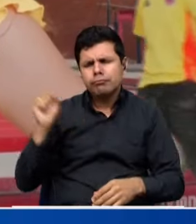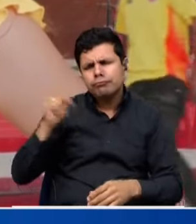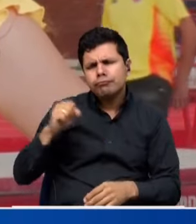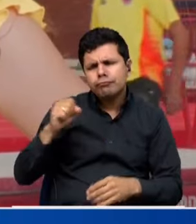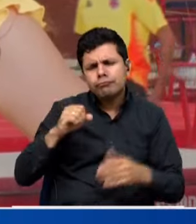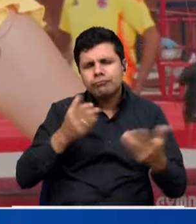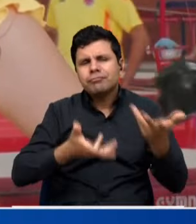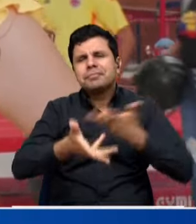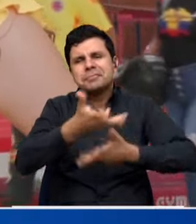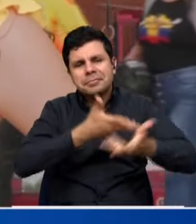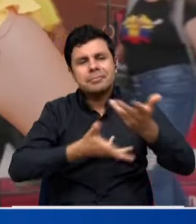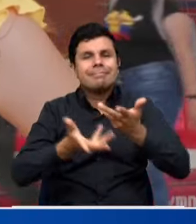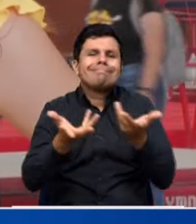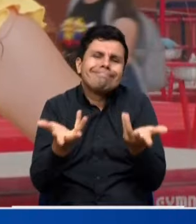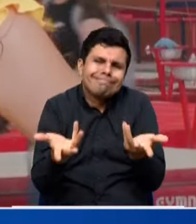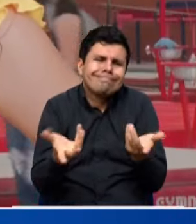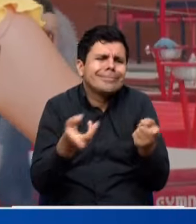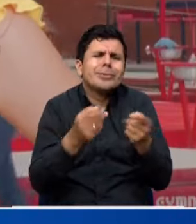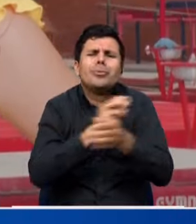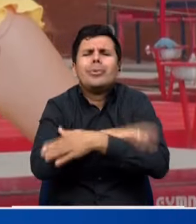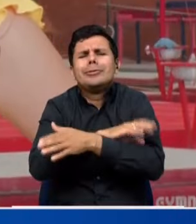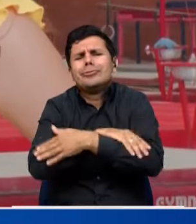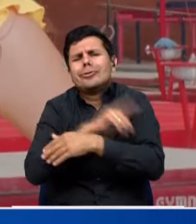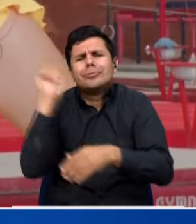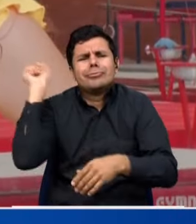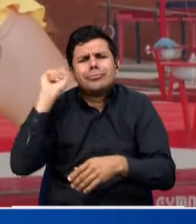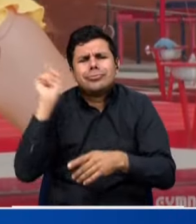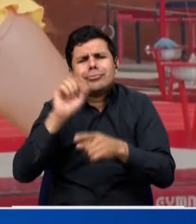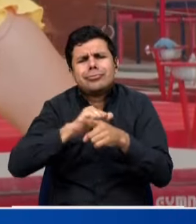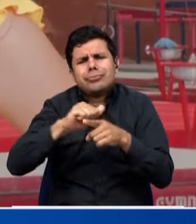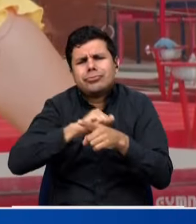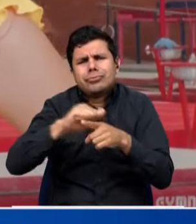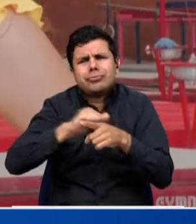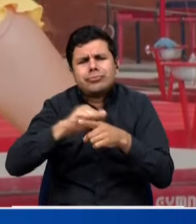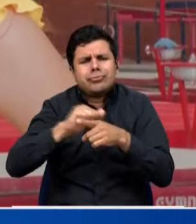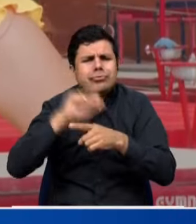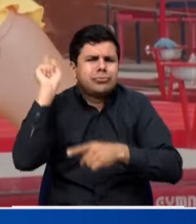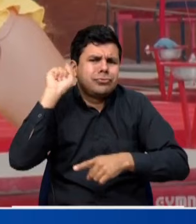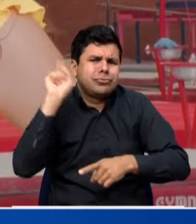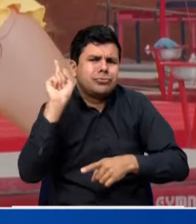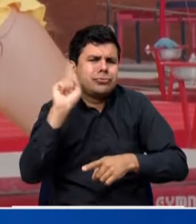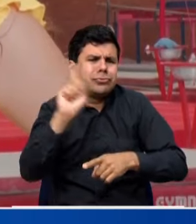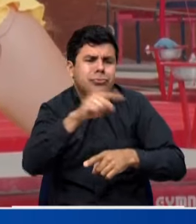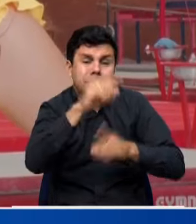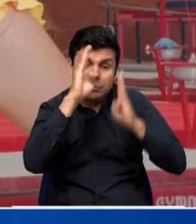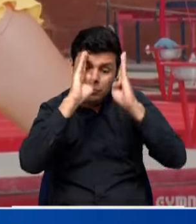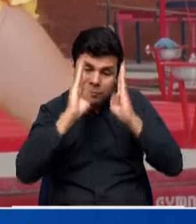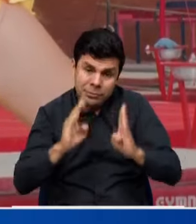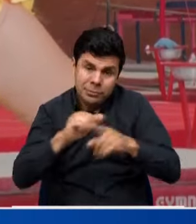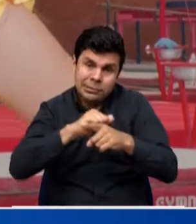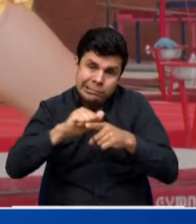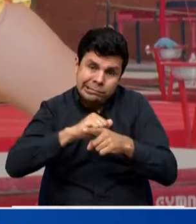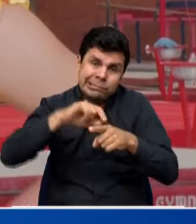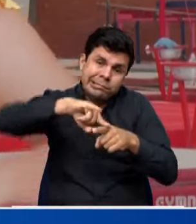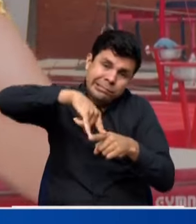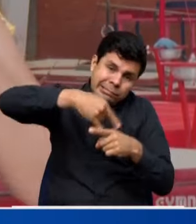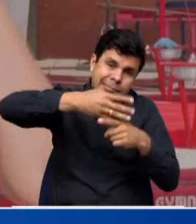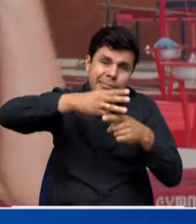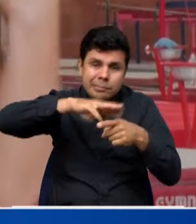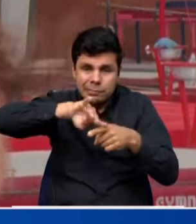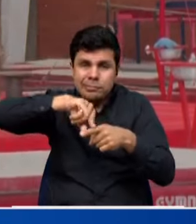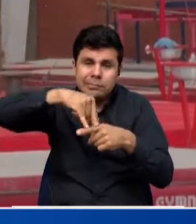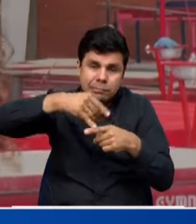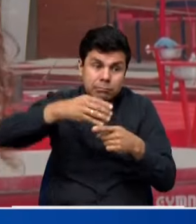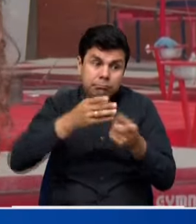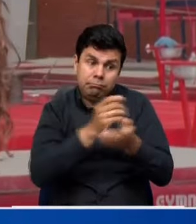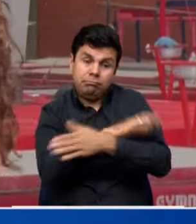de tantos años de entrenamiento y del esfuerzo que ha hecho a lo largo de su tiempo en la gimnasia. Yandairon, muchas gracias, y